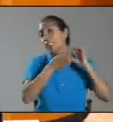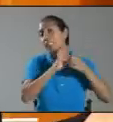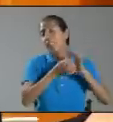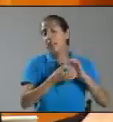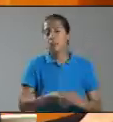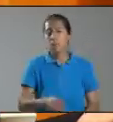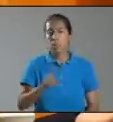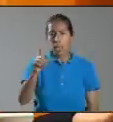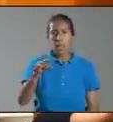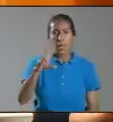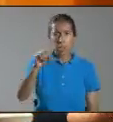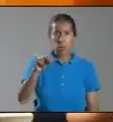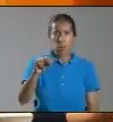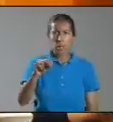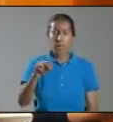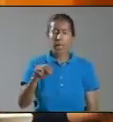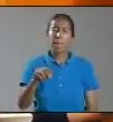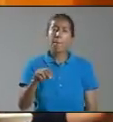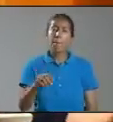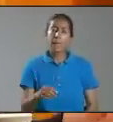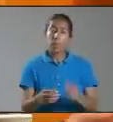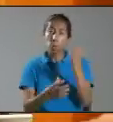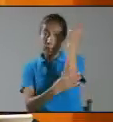Él no era de baja estima.